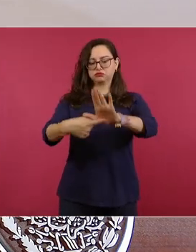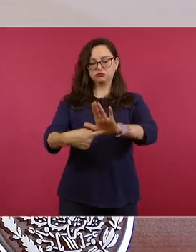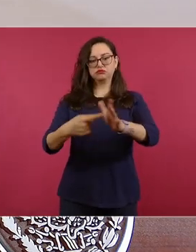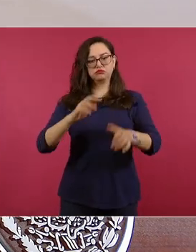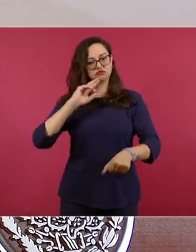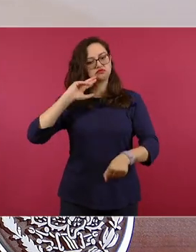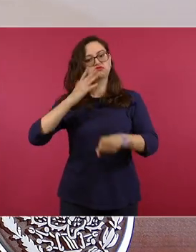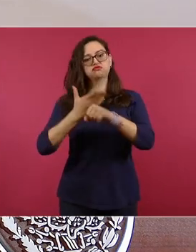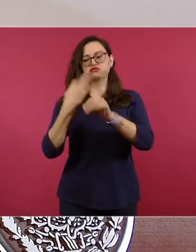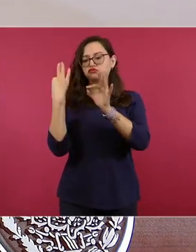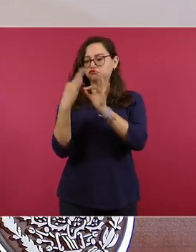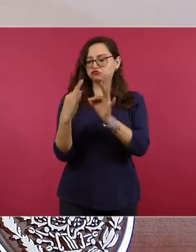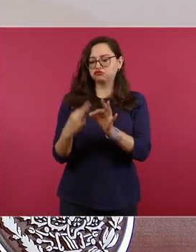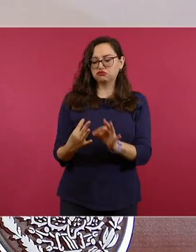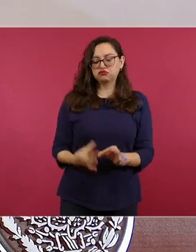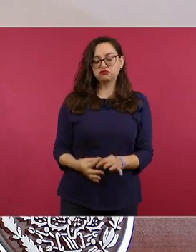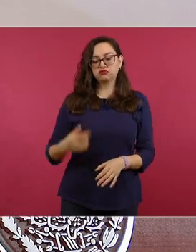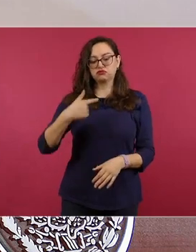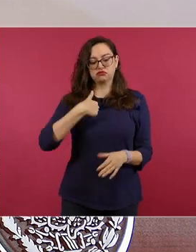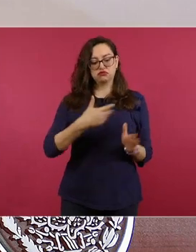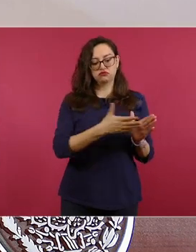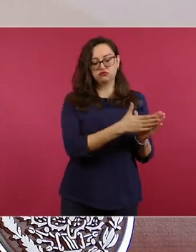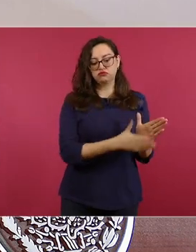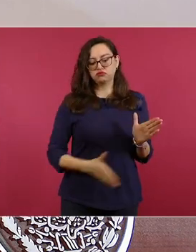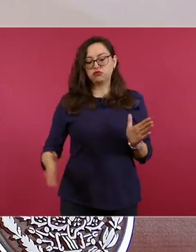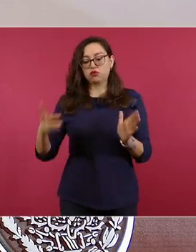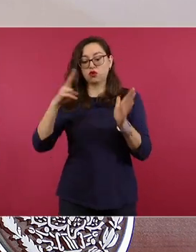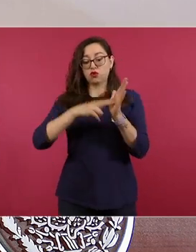cabo en el periodo comprendido desde julio de